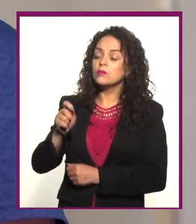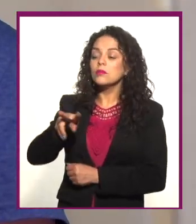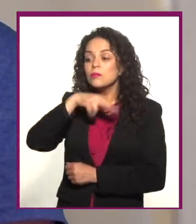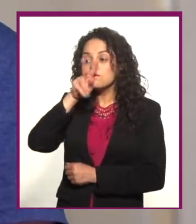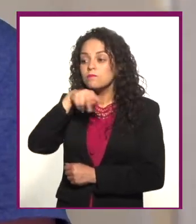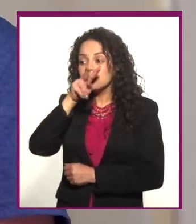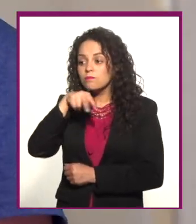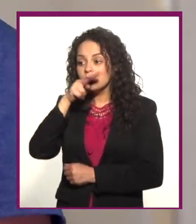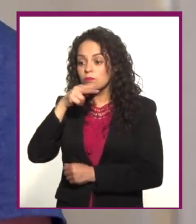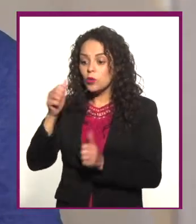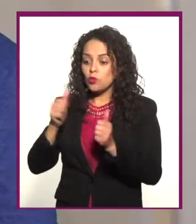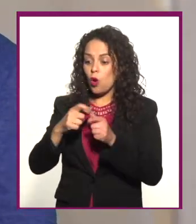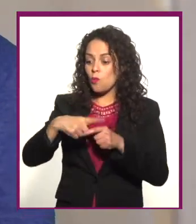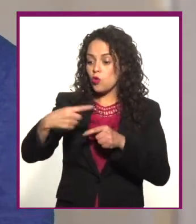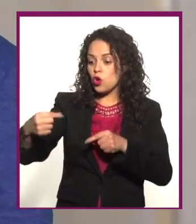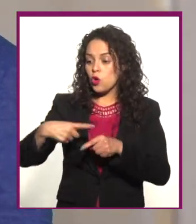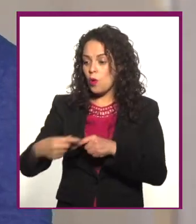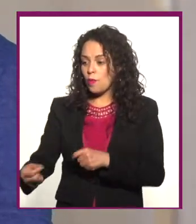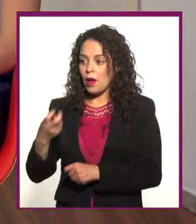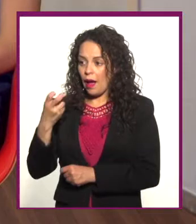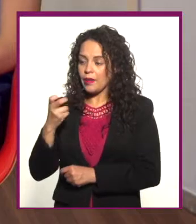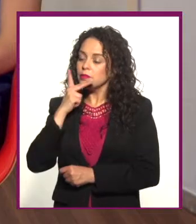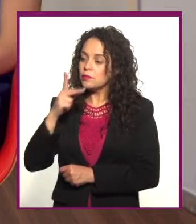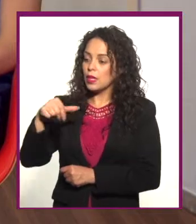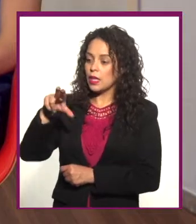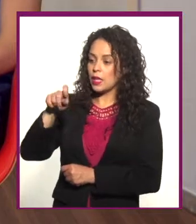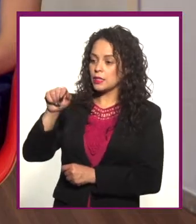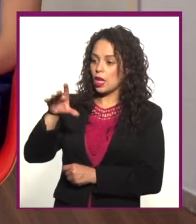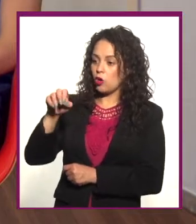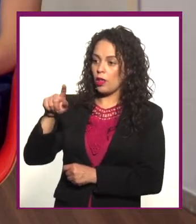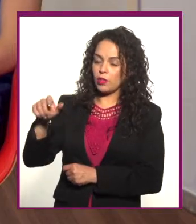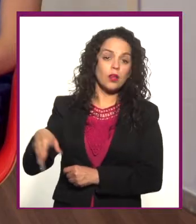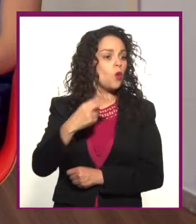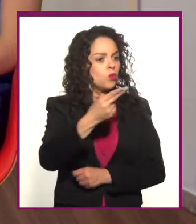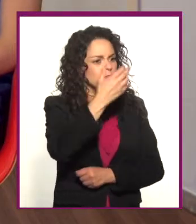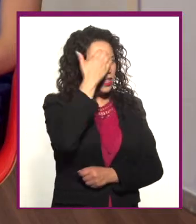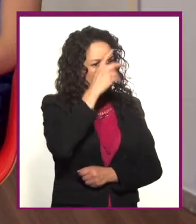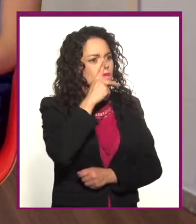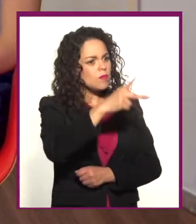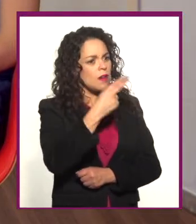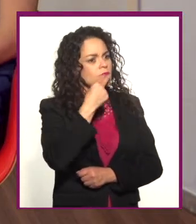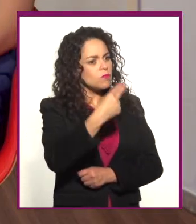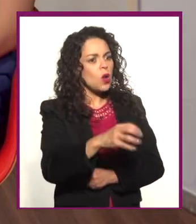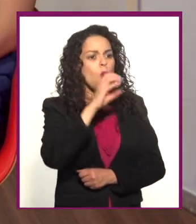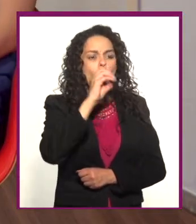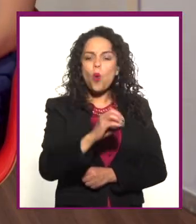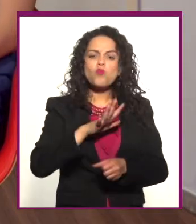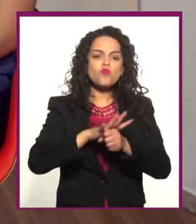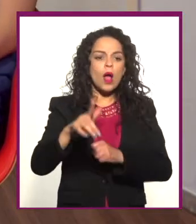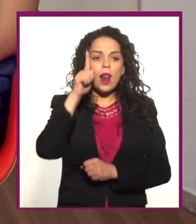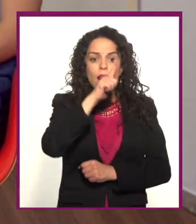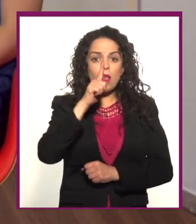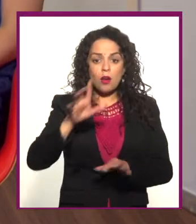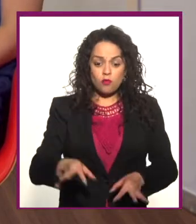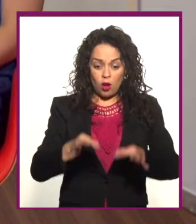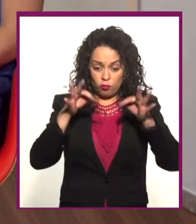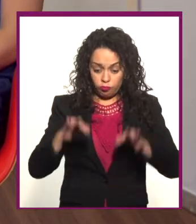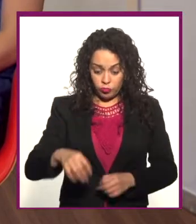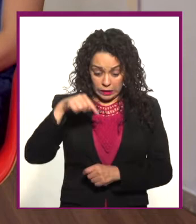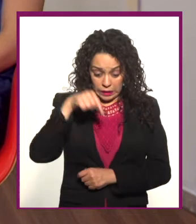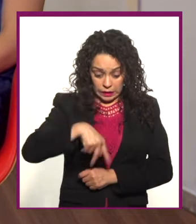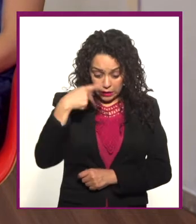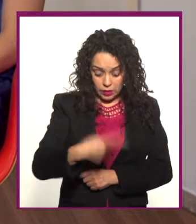quetzalcóatl significa serpiente emplumada. ¿Y ustedes conocen una palabra en náhuatl? ¿O en cualquier lengua